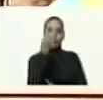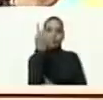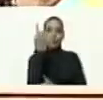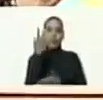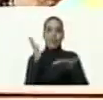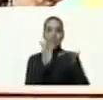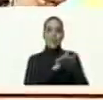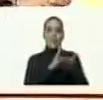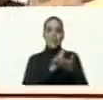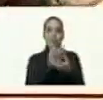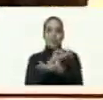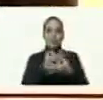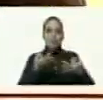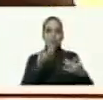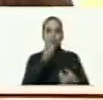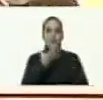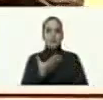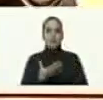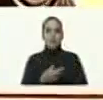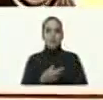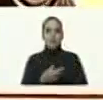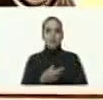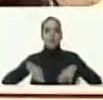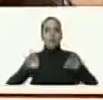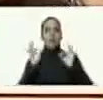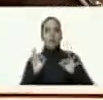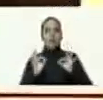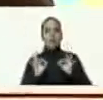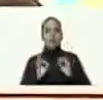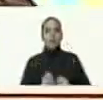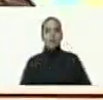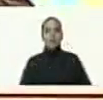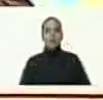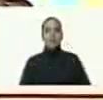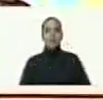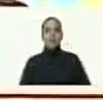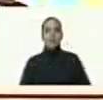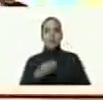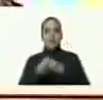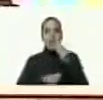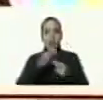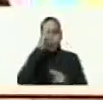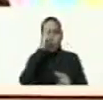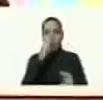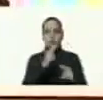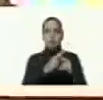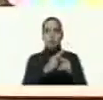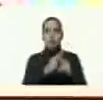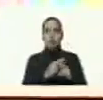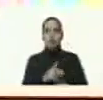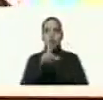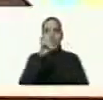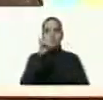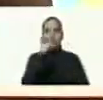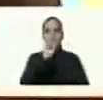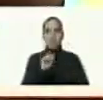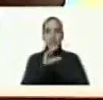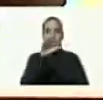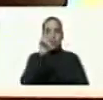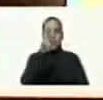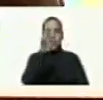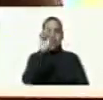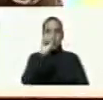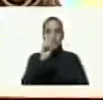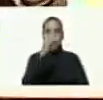hermoso del homenajeado especial. Lo homenajeamos a él a Luis Alberto Crespo, y homenajeando a nuestro gran